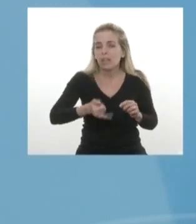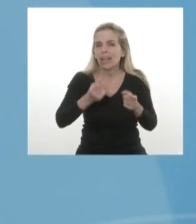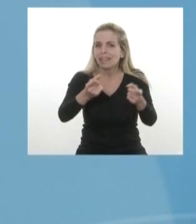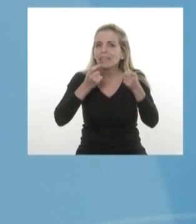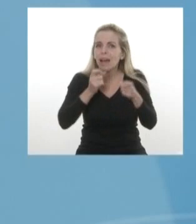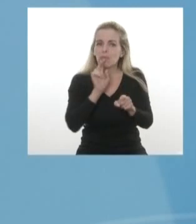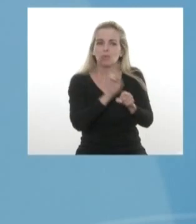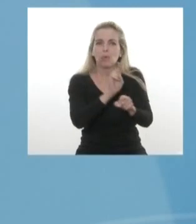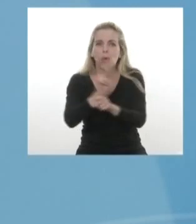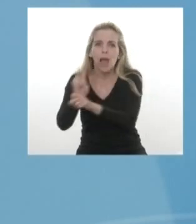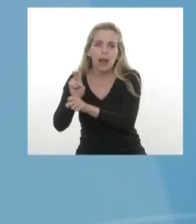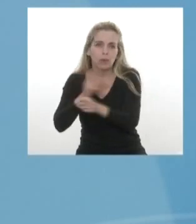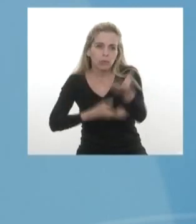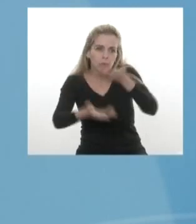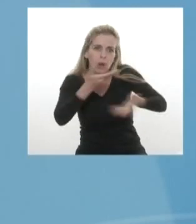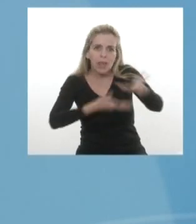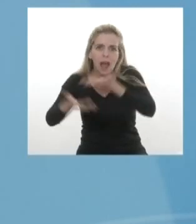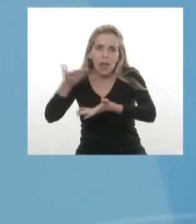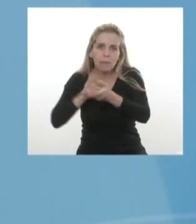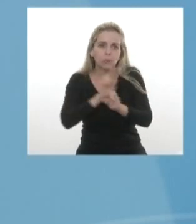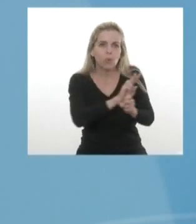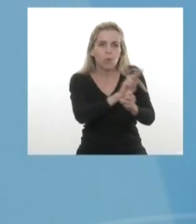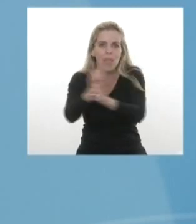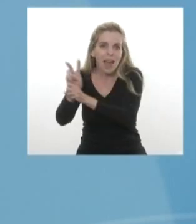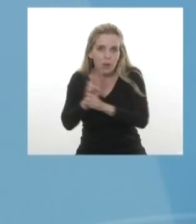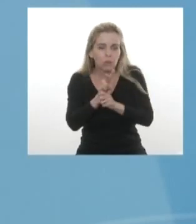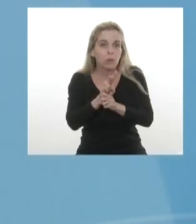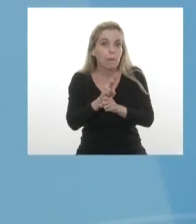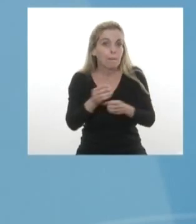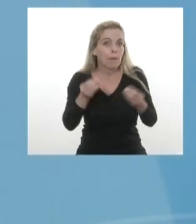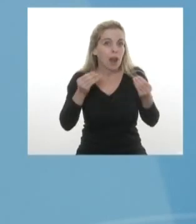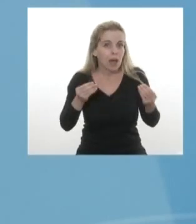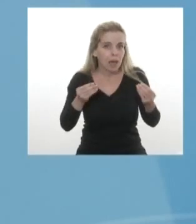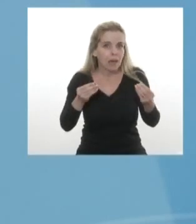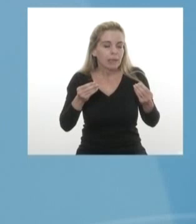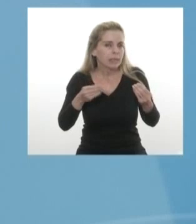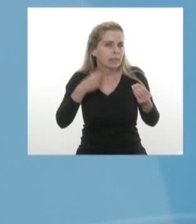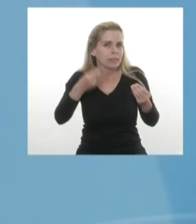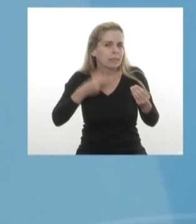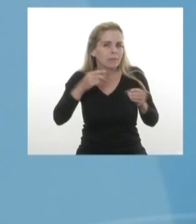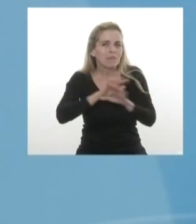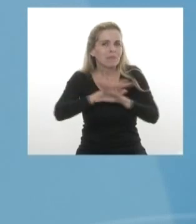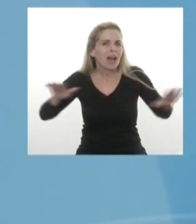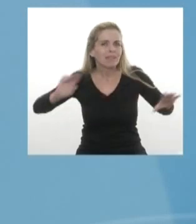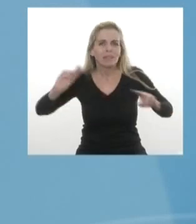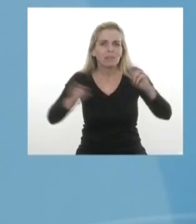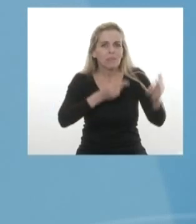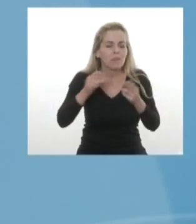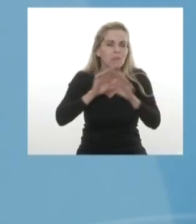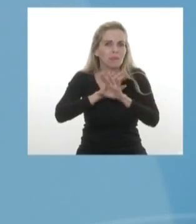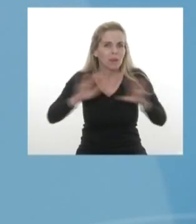cuidarnos solidariamente para evitar todas las pérdidas que